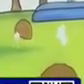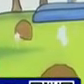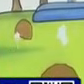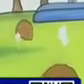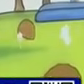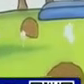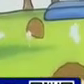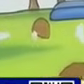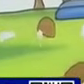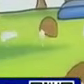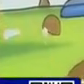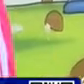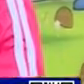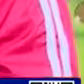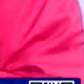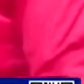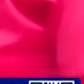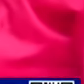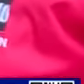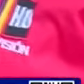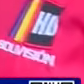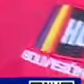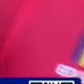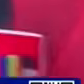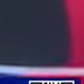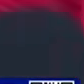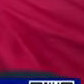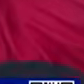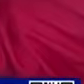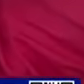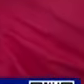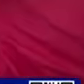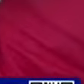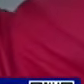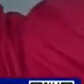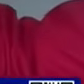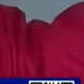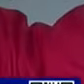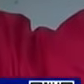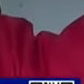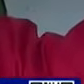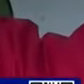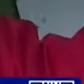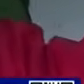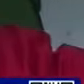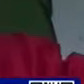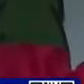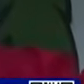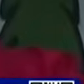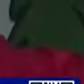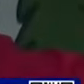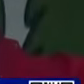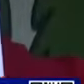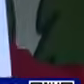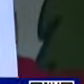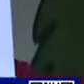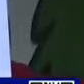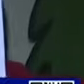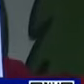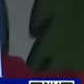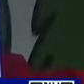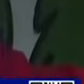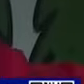Santa Cruz, Roger Rieder Mariaca, ¿contra cuántas personas? Sí, nosotros aquí está involucrado lo que